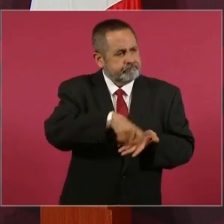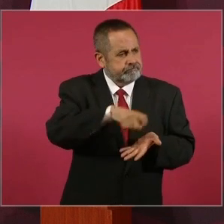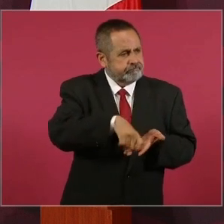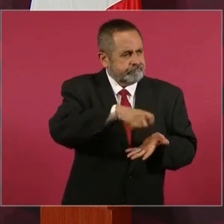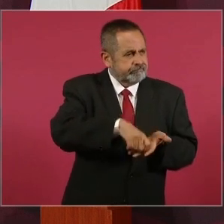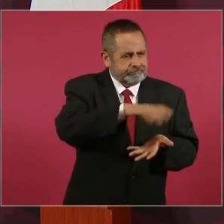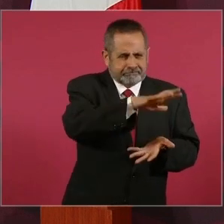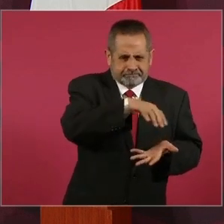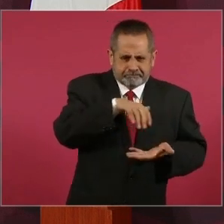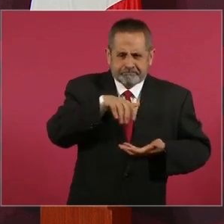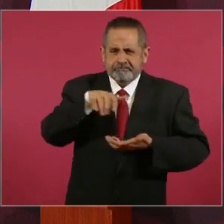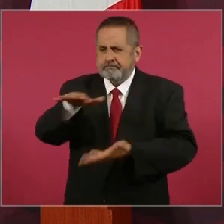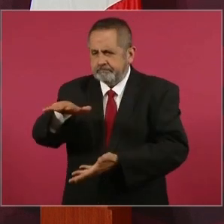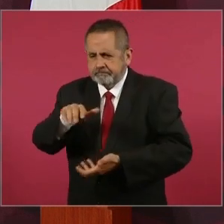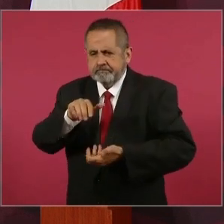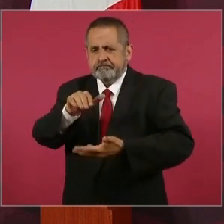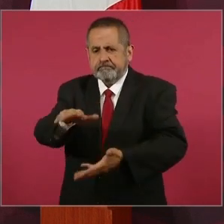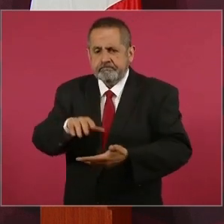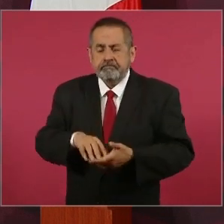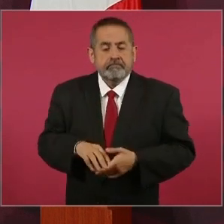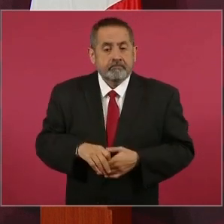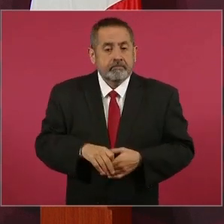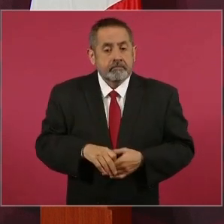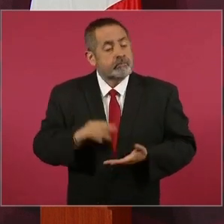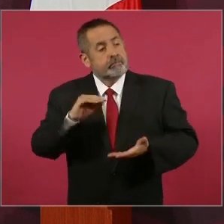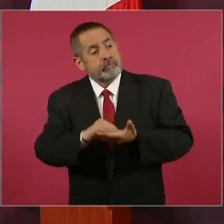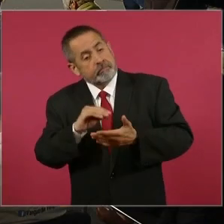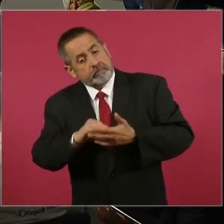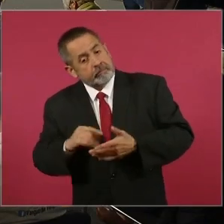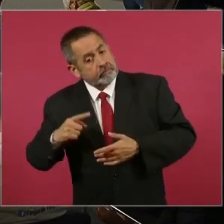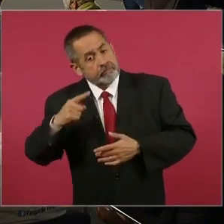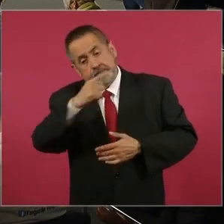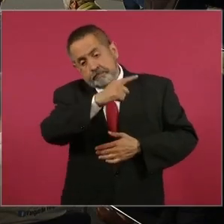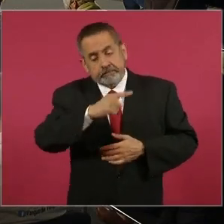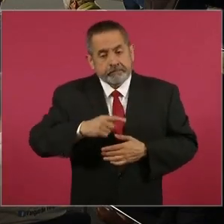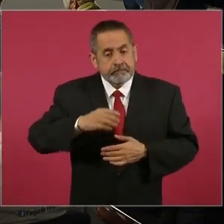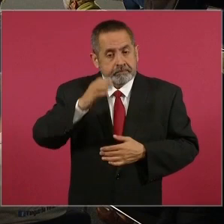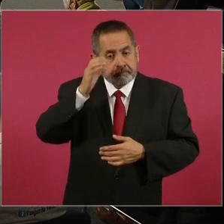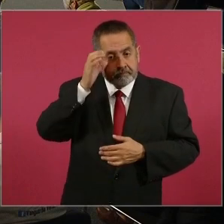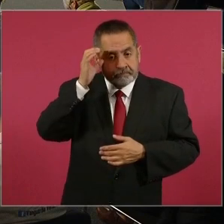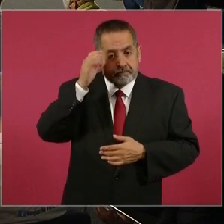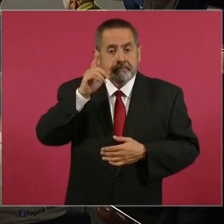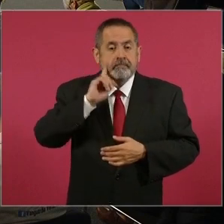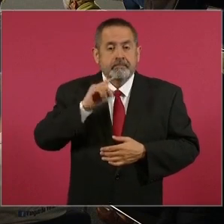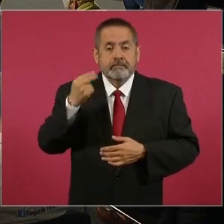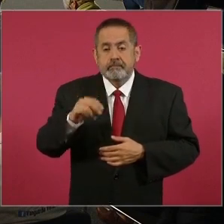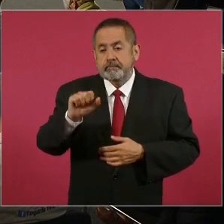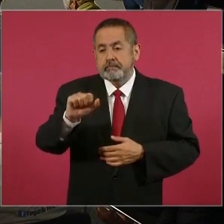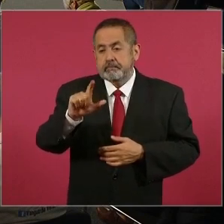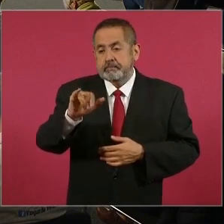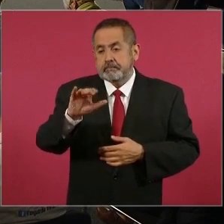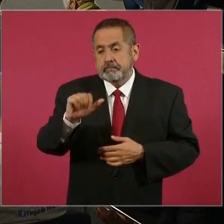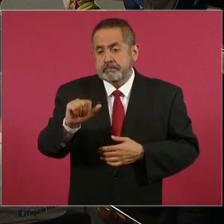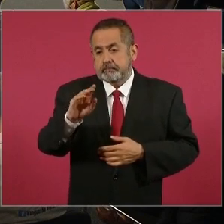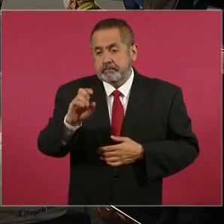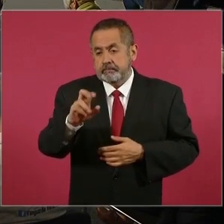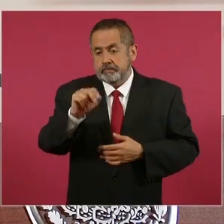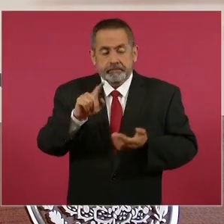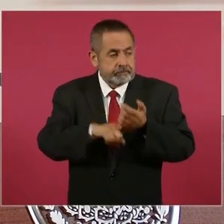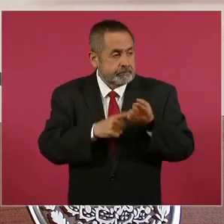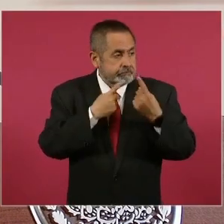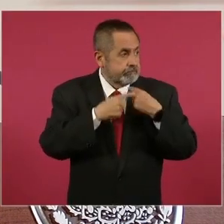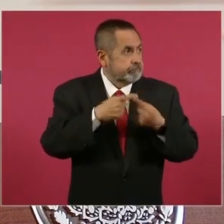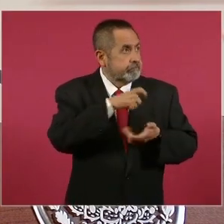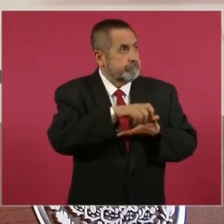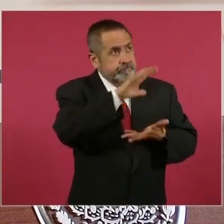eneres todavía está ya en China Alicia barcen ahora tengo que